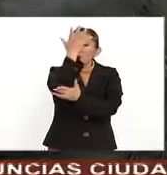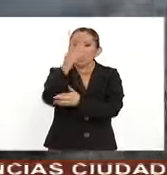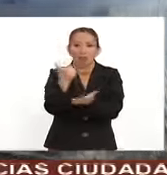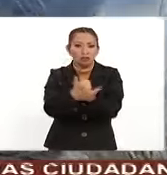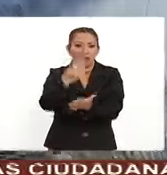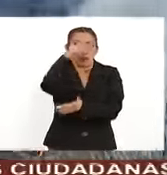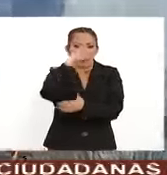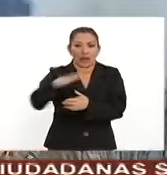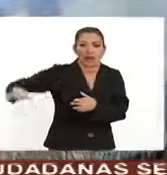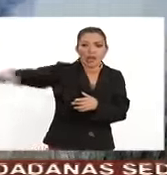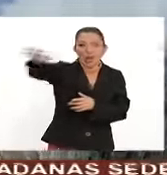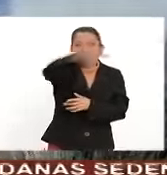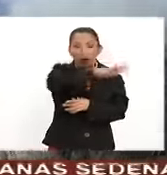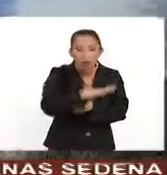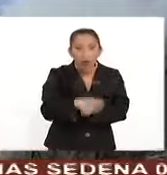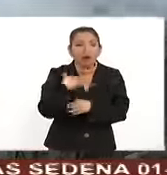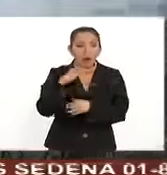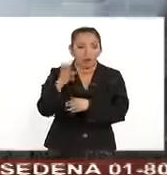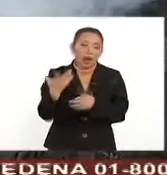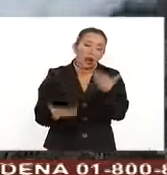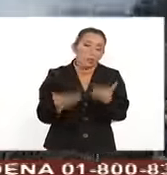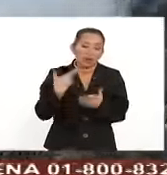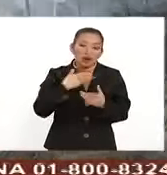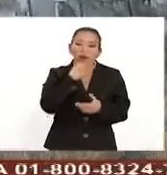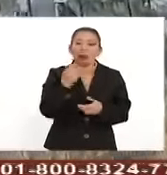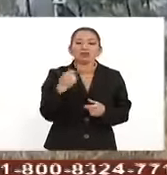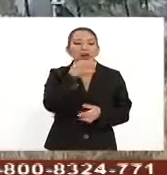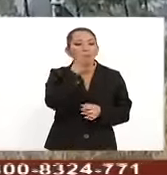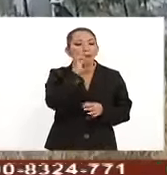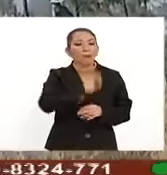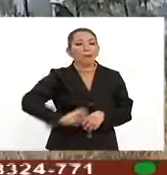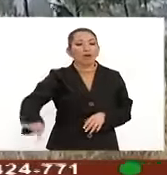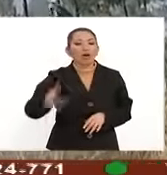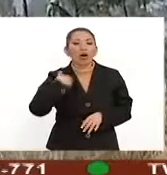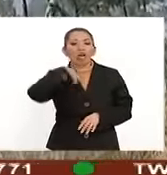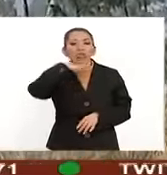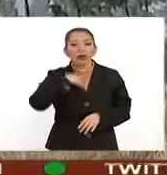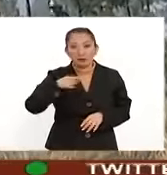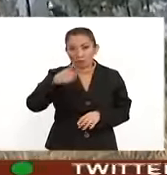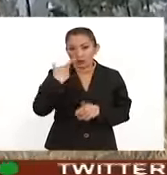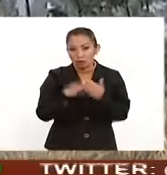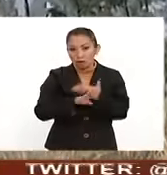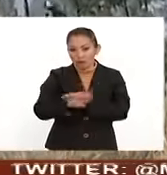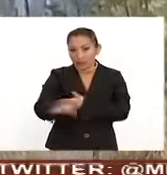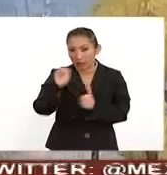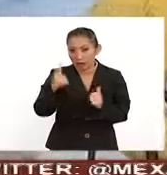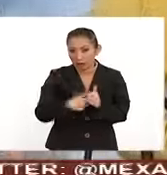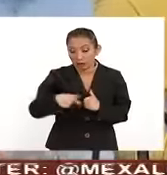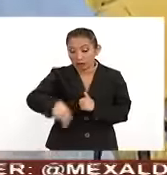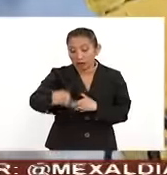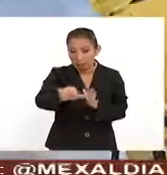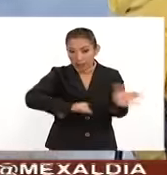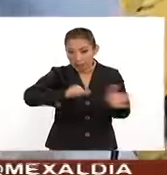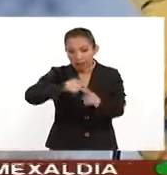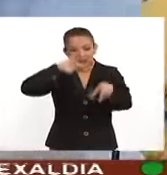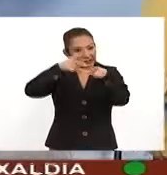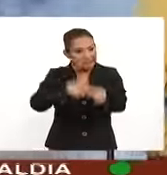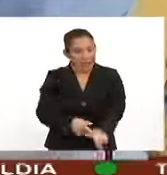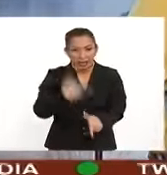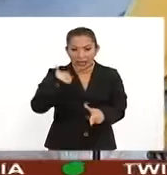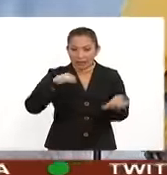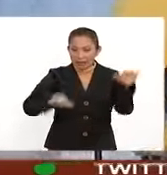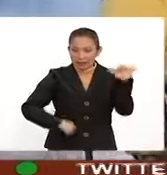Valle de México, algunos de los cuales son causados por el hombre, por ello la importancia de la prevención. Durante los siguientes meses continuarán